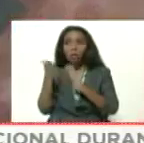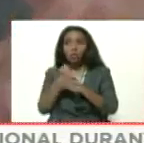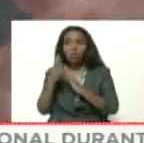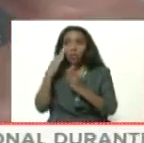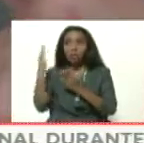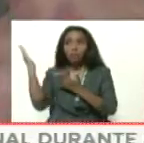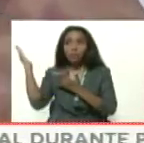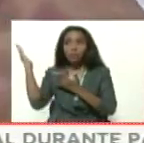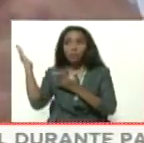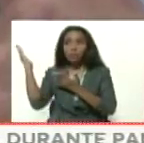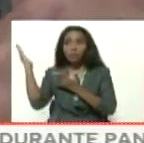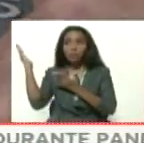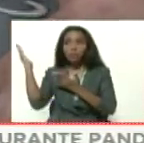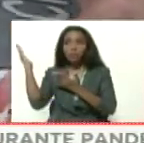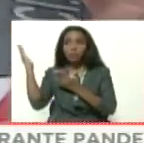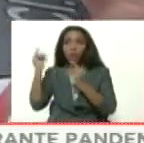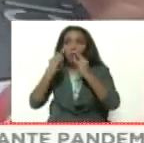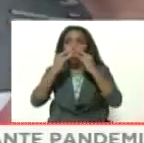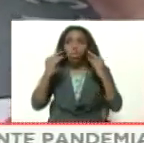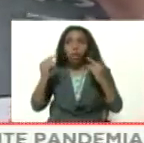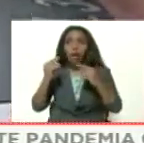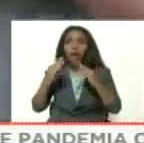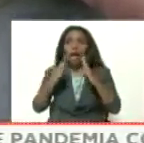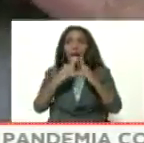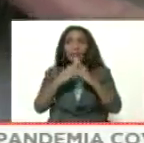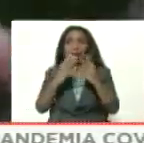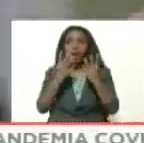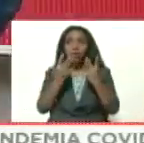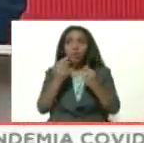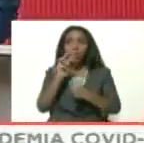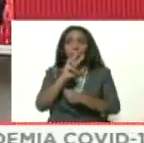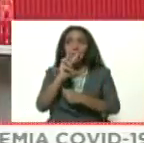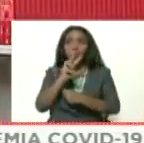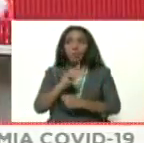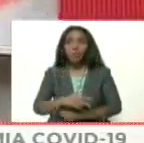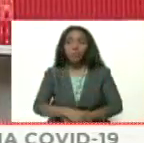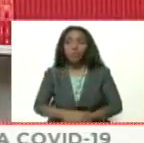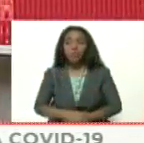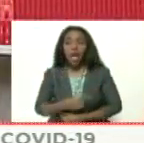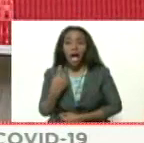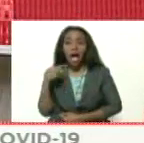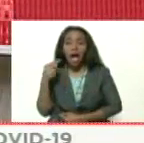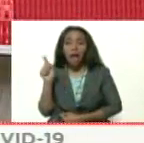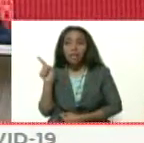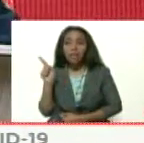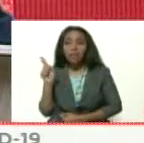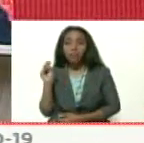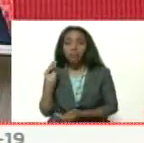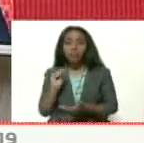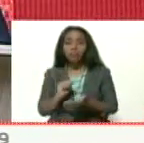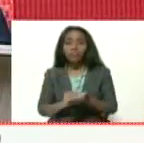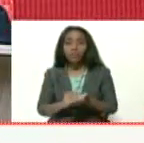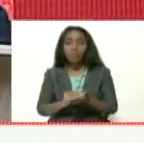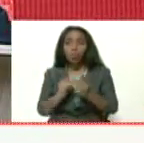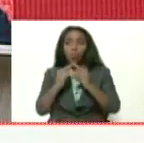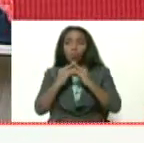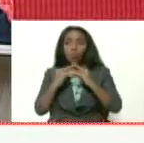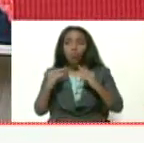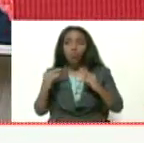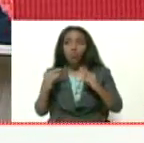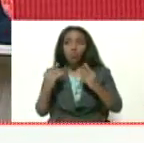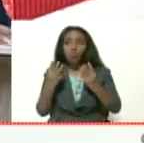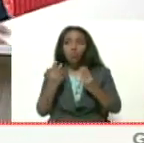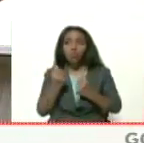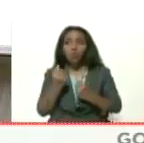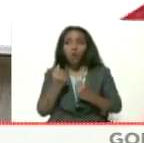unos matorrales, se encuentra la casa número 22. Allí está situado el campamento número